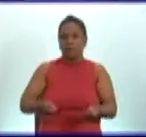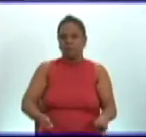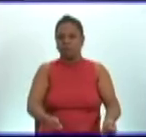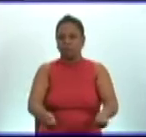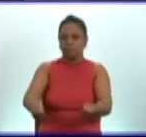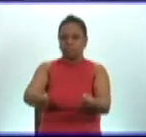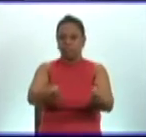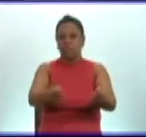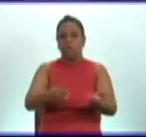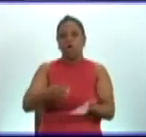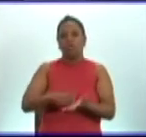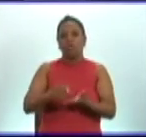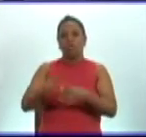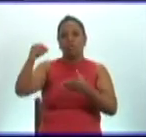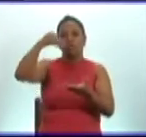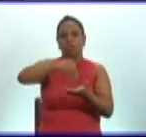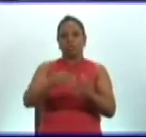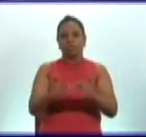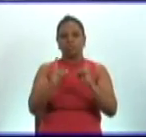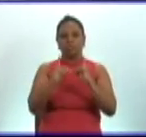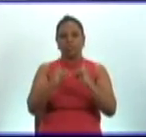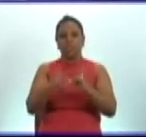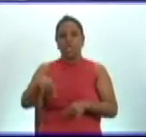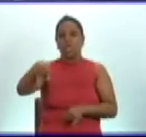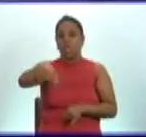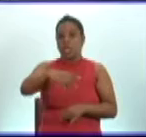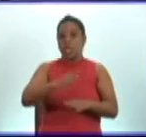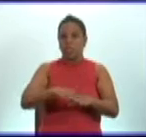difuntos. Y después se pararon allí,